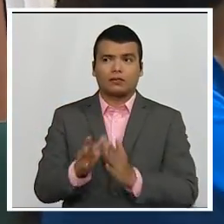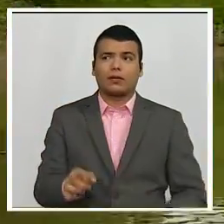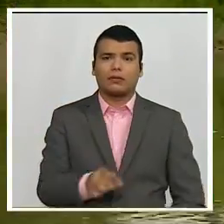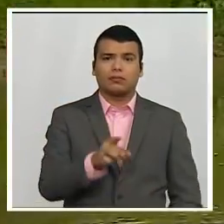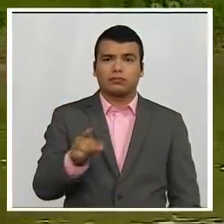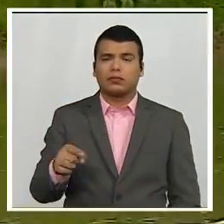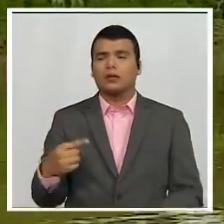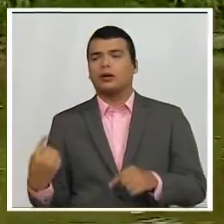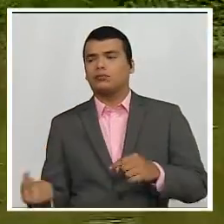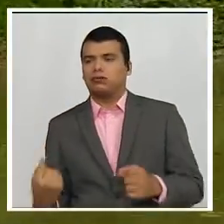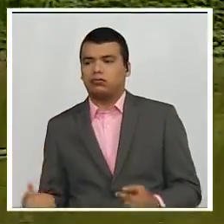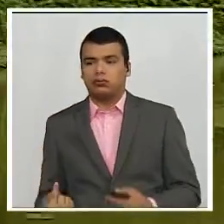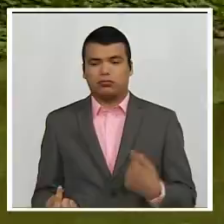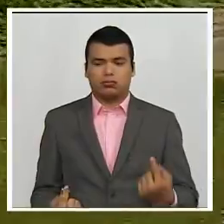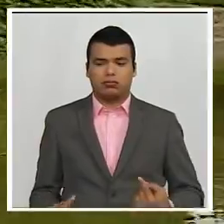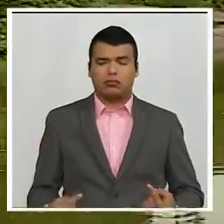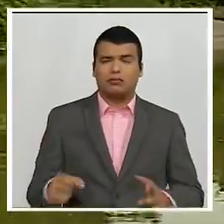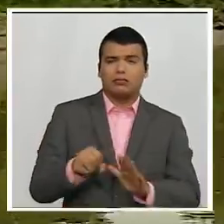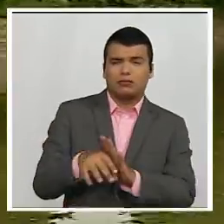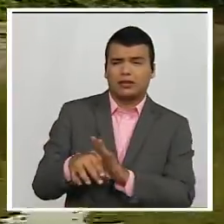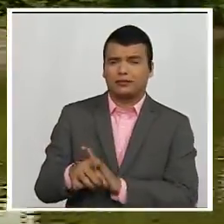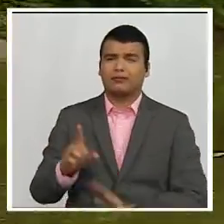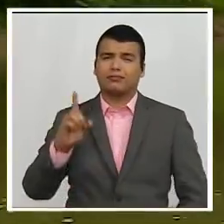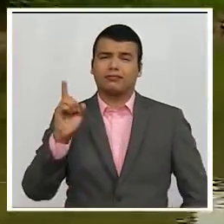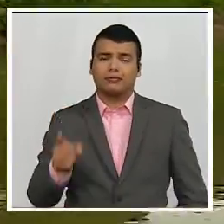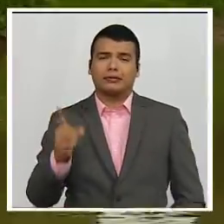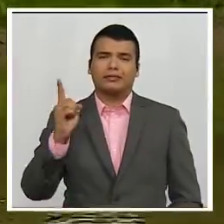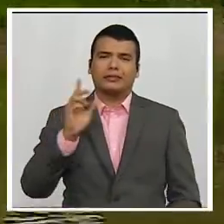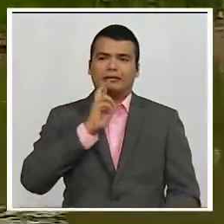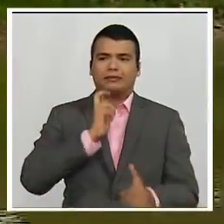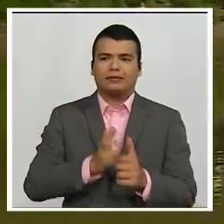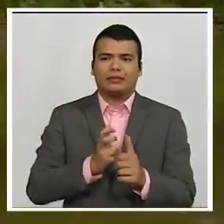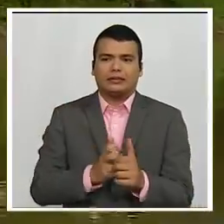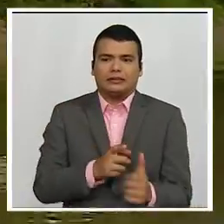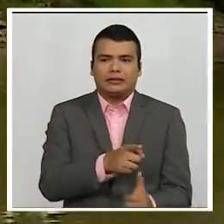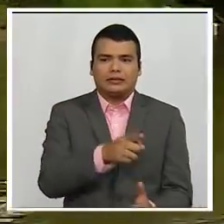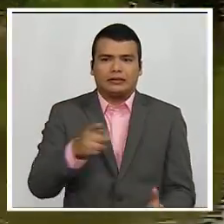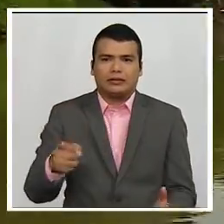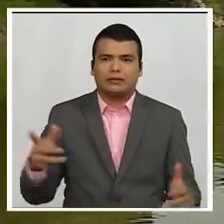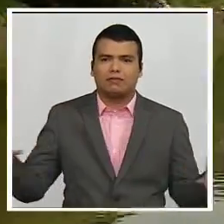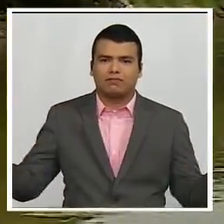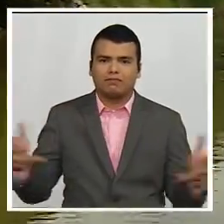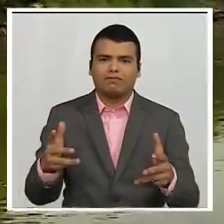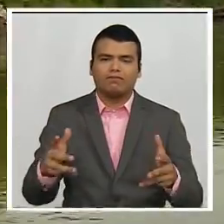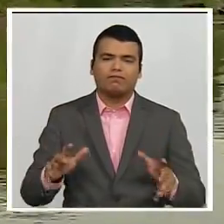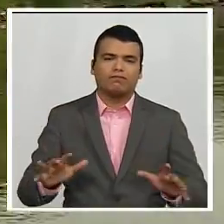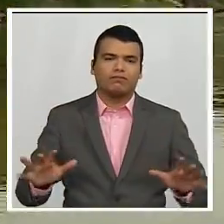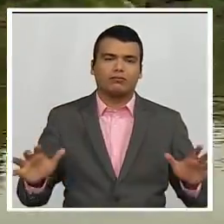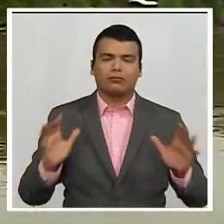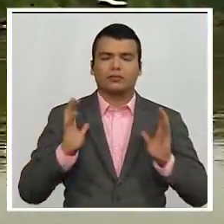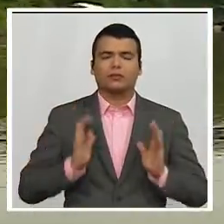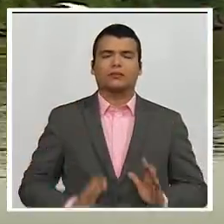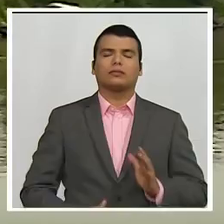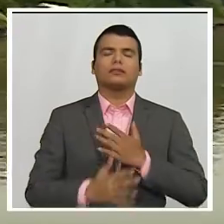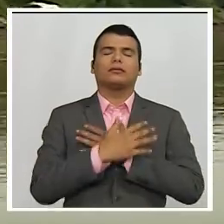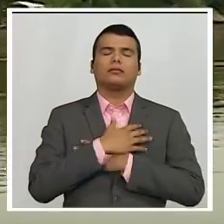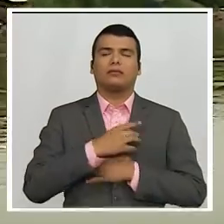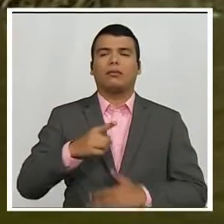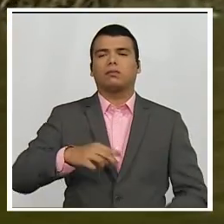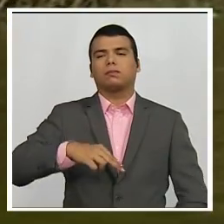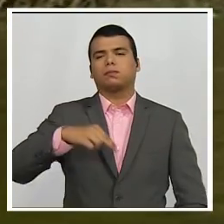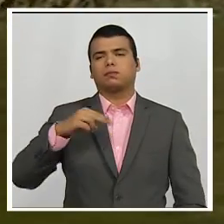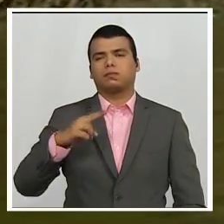remolinos y residuos en el río eran las principales dificultades para realizar el rescate sin embargo el cadáver fue hallado flotando